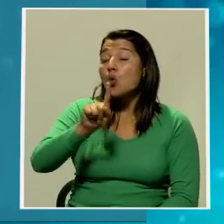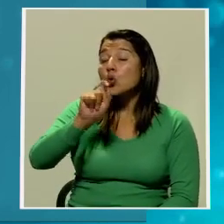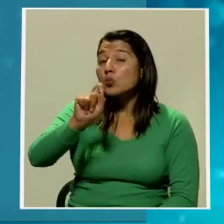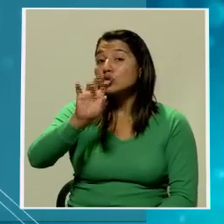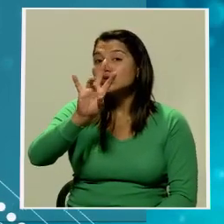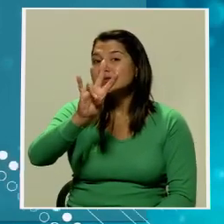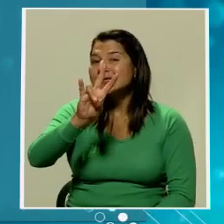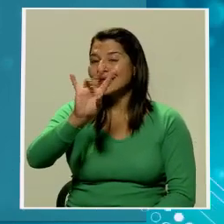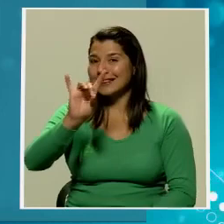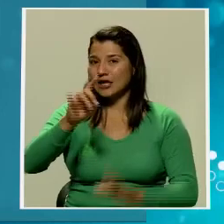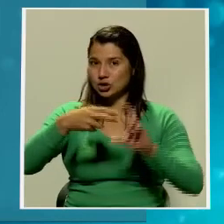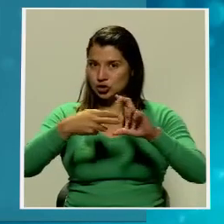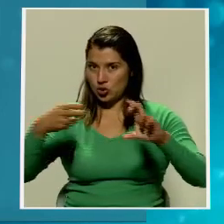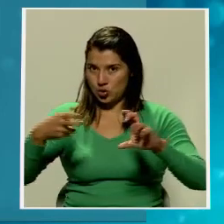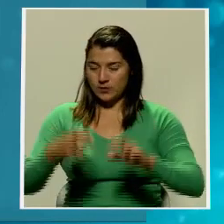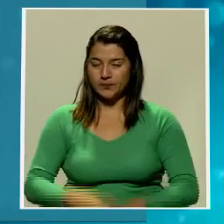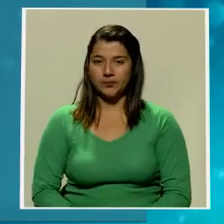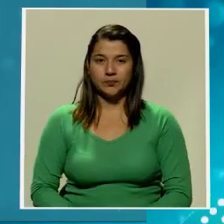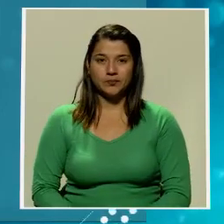$1,78.